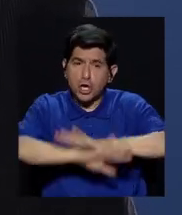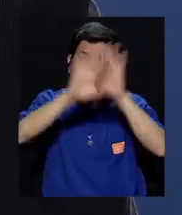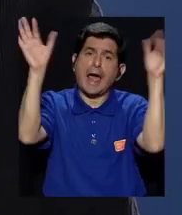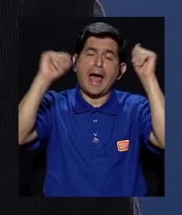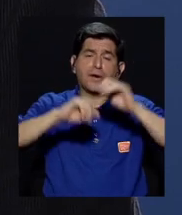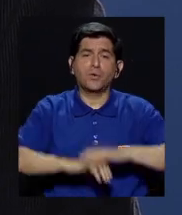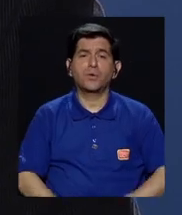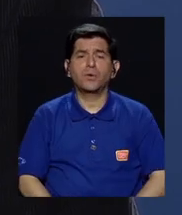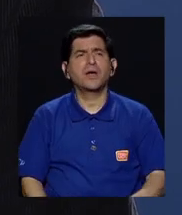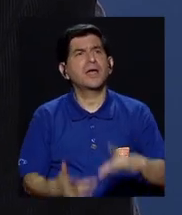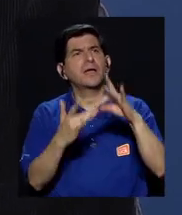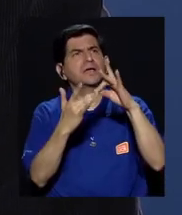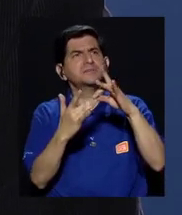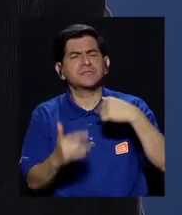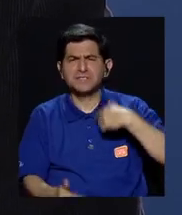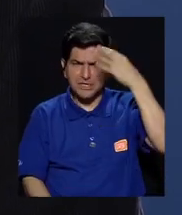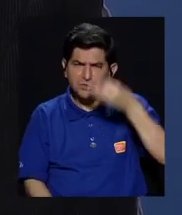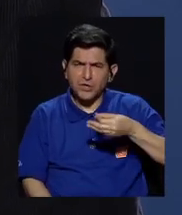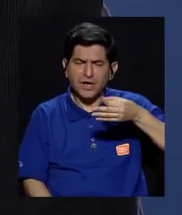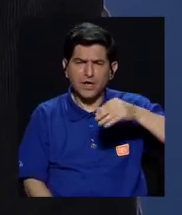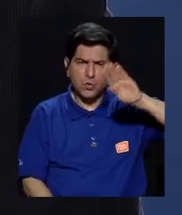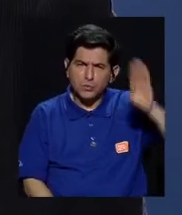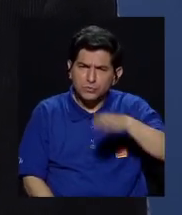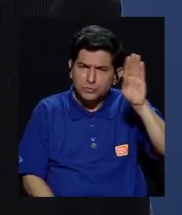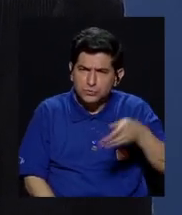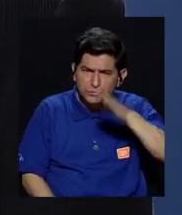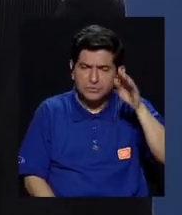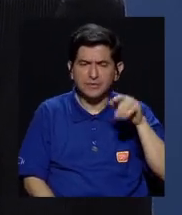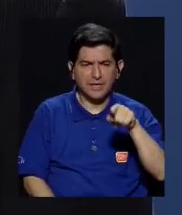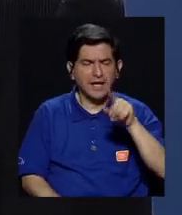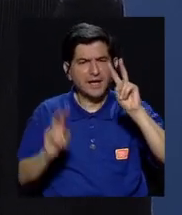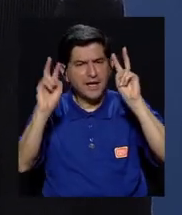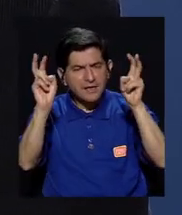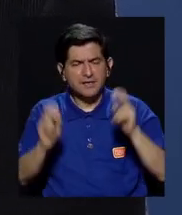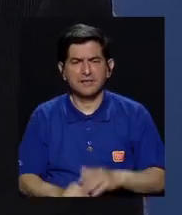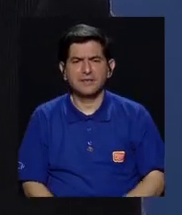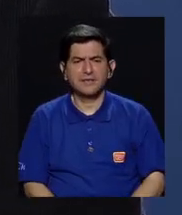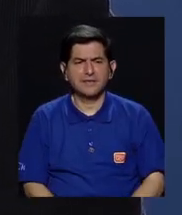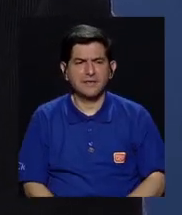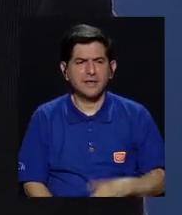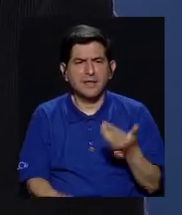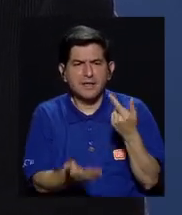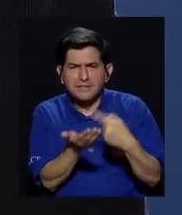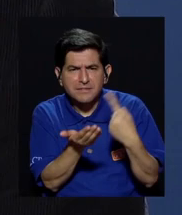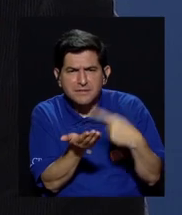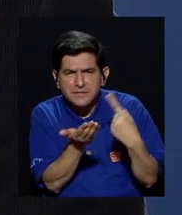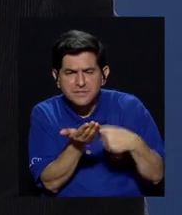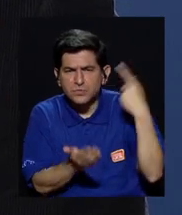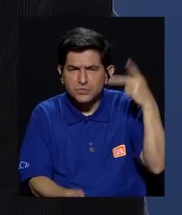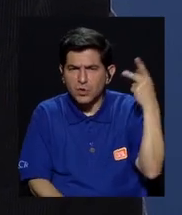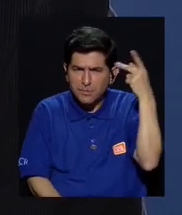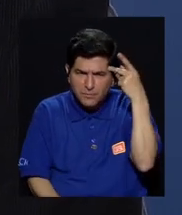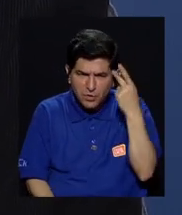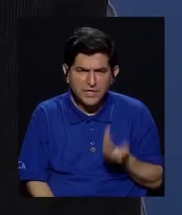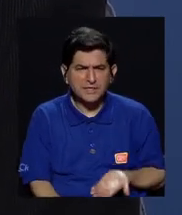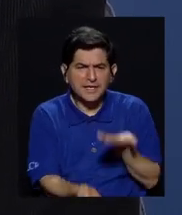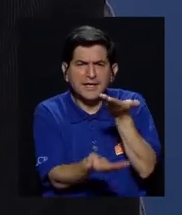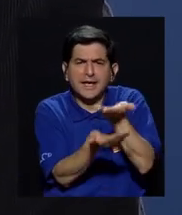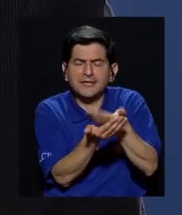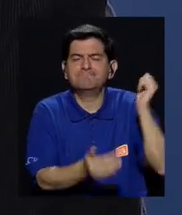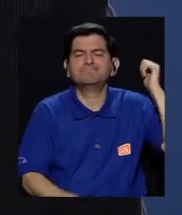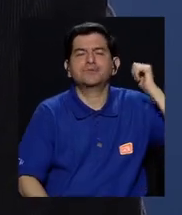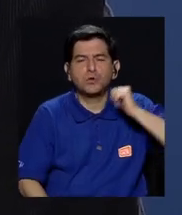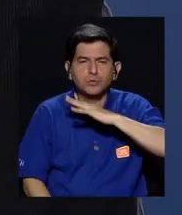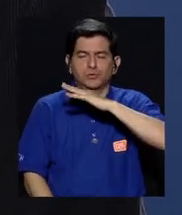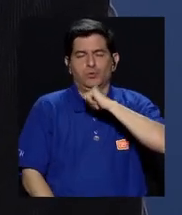claro sobre todo creo que el cementazo lo que bien lo que trae de nuevo a la palestra de la política es